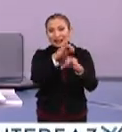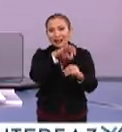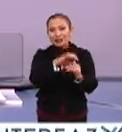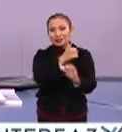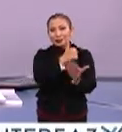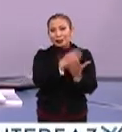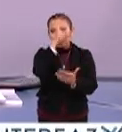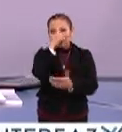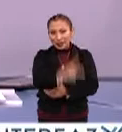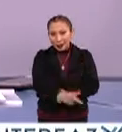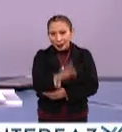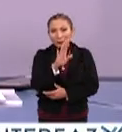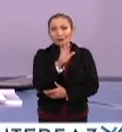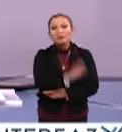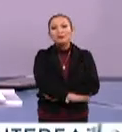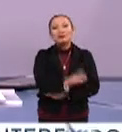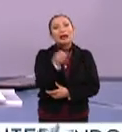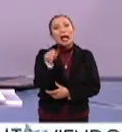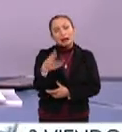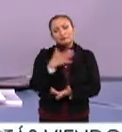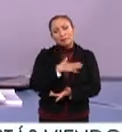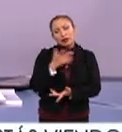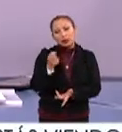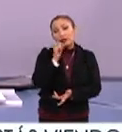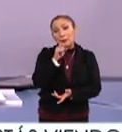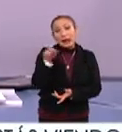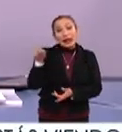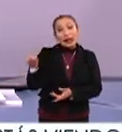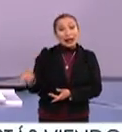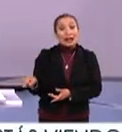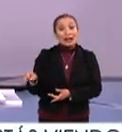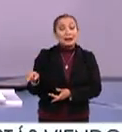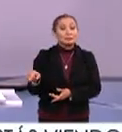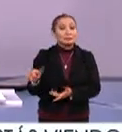Electoral de la Ciudad de México, que bueno, además está